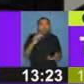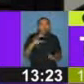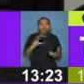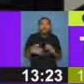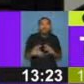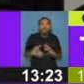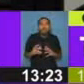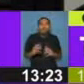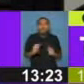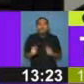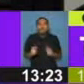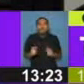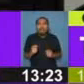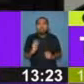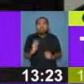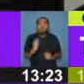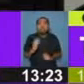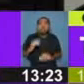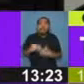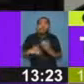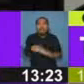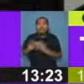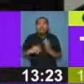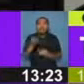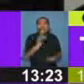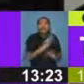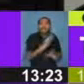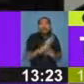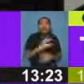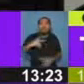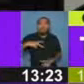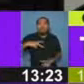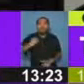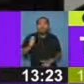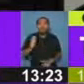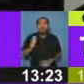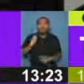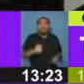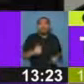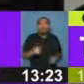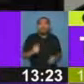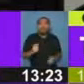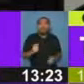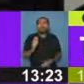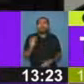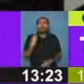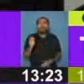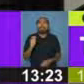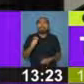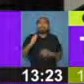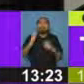esta escuela Quién va a ser el que va a entregar las